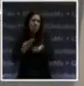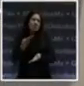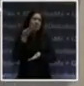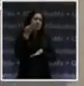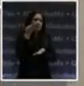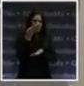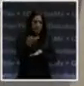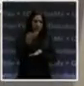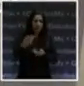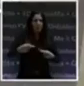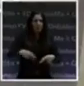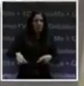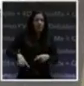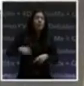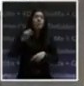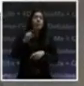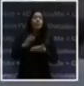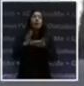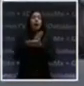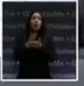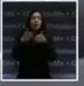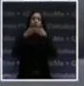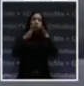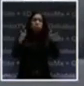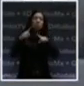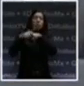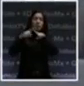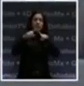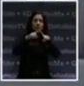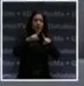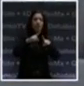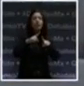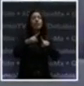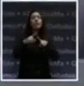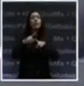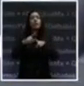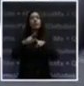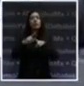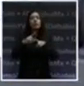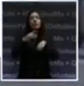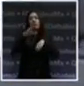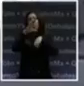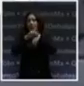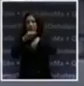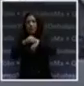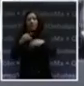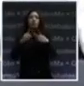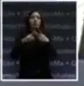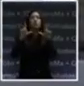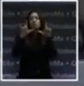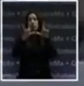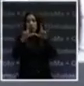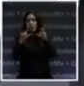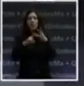hacer. También le vamos a dar apertura para que sepan de las comisiones donde se votan concesiones, donde se votan